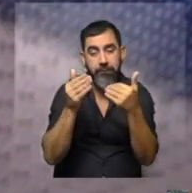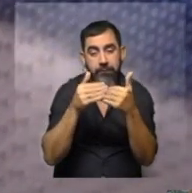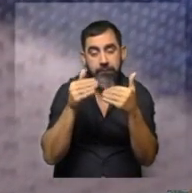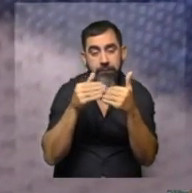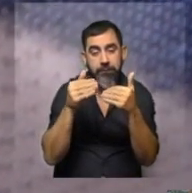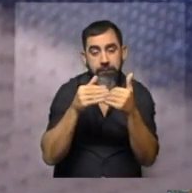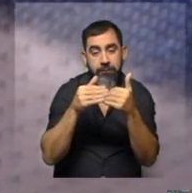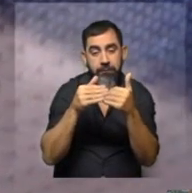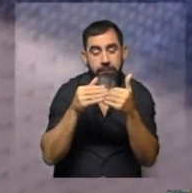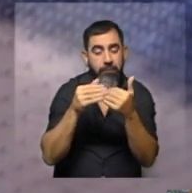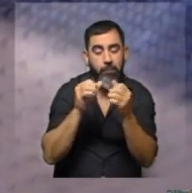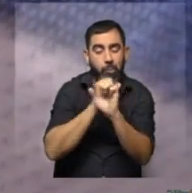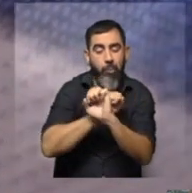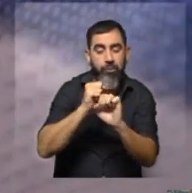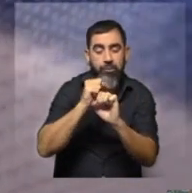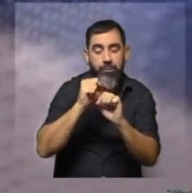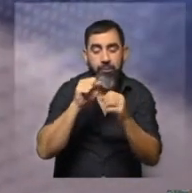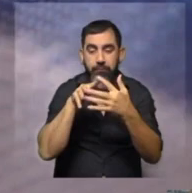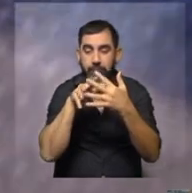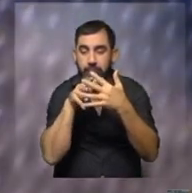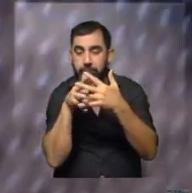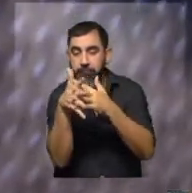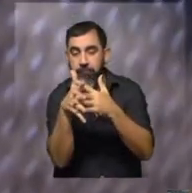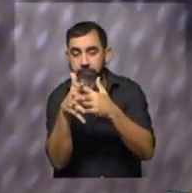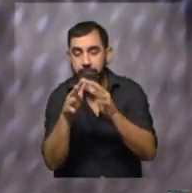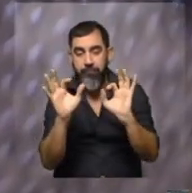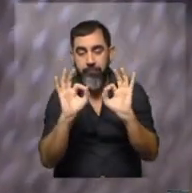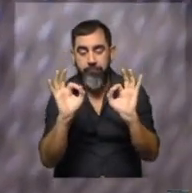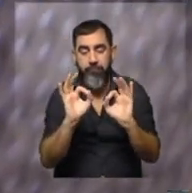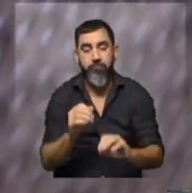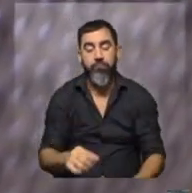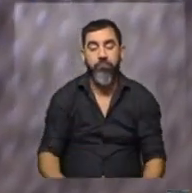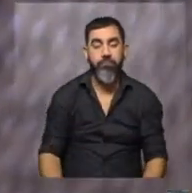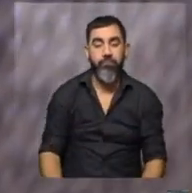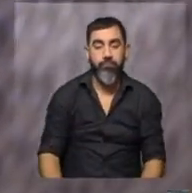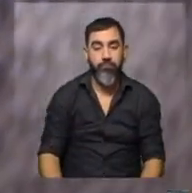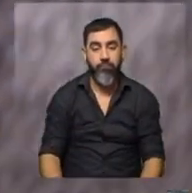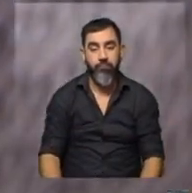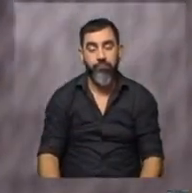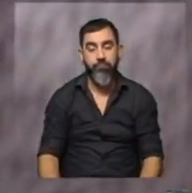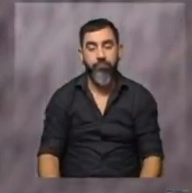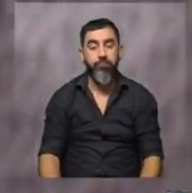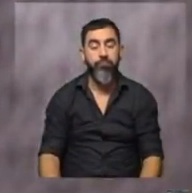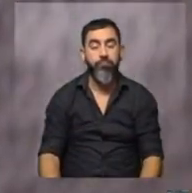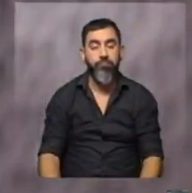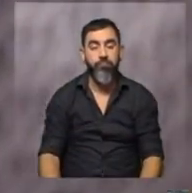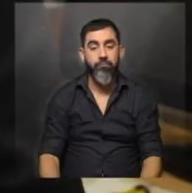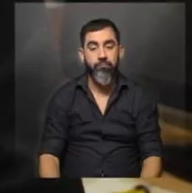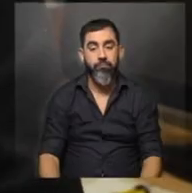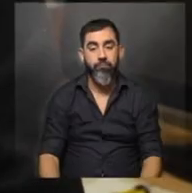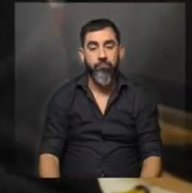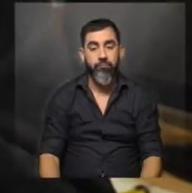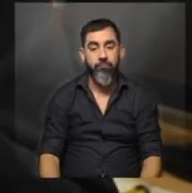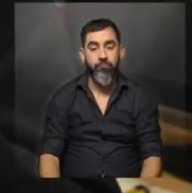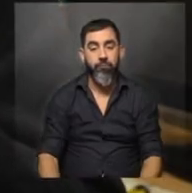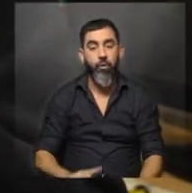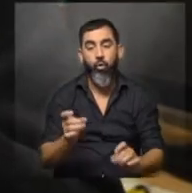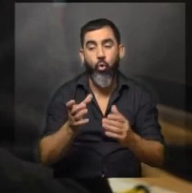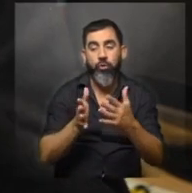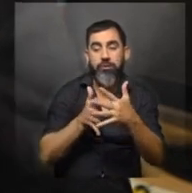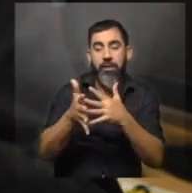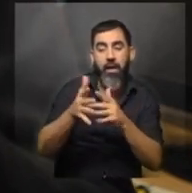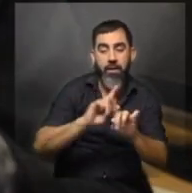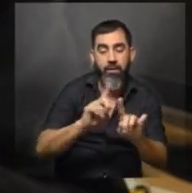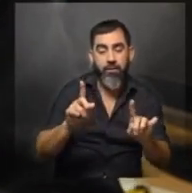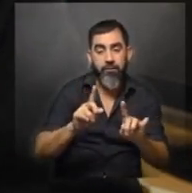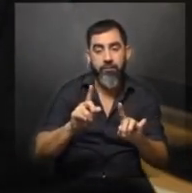que, digamos, son mucho más chiquitos y más cercanos que lo que es la longitud de onda característica de las microondas. Entonces, la